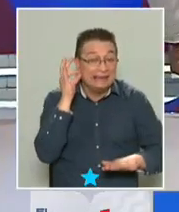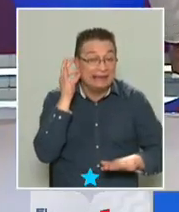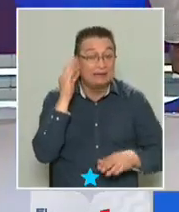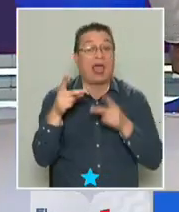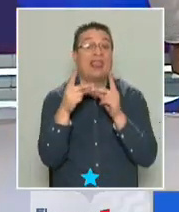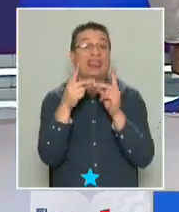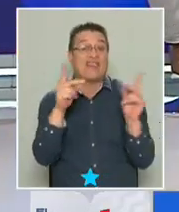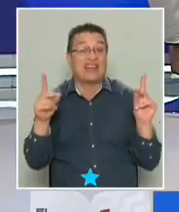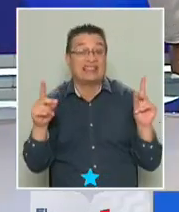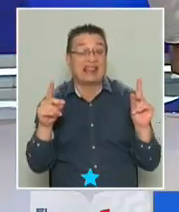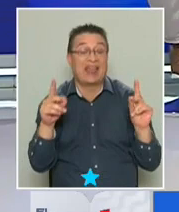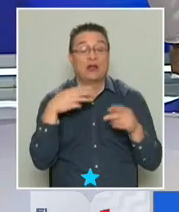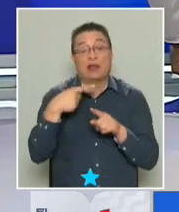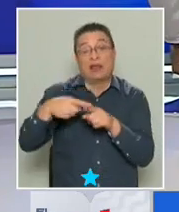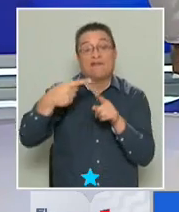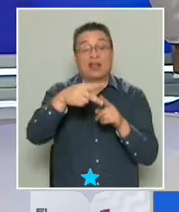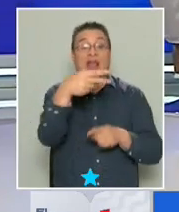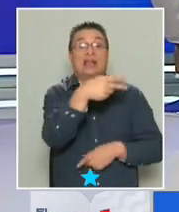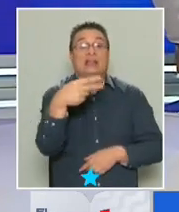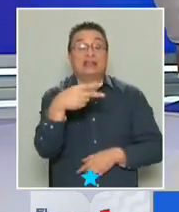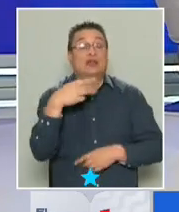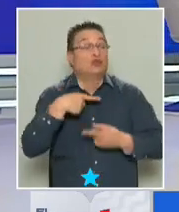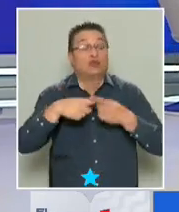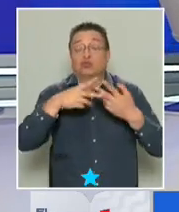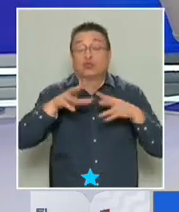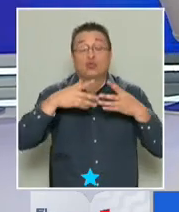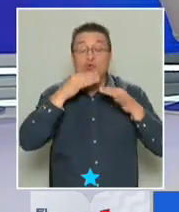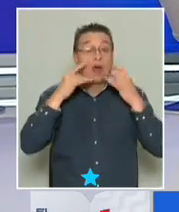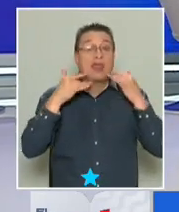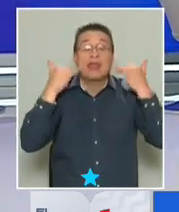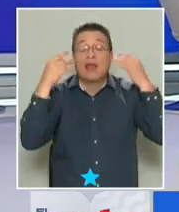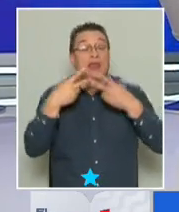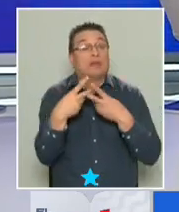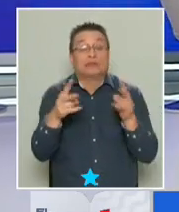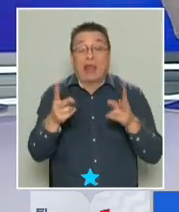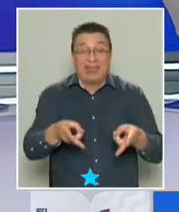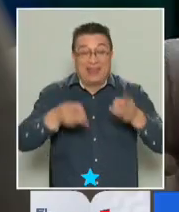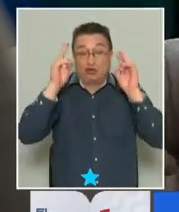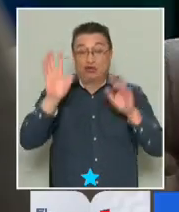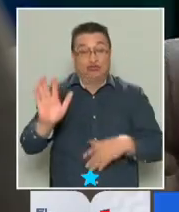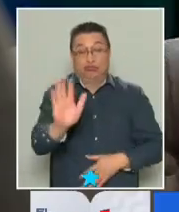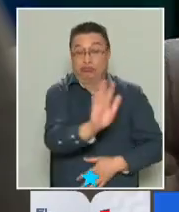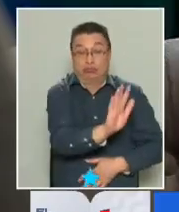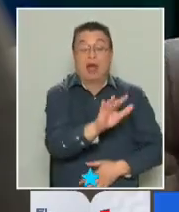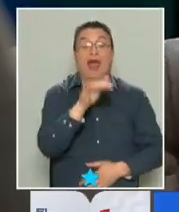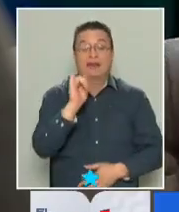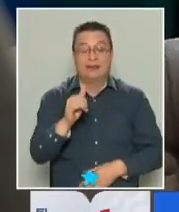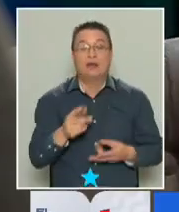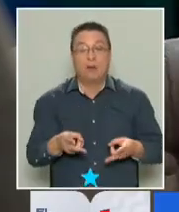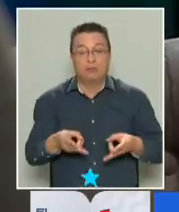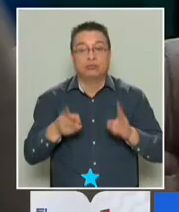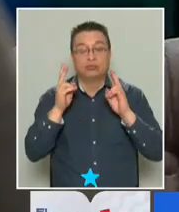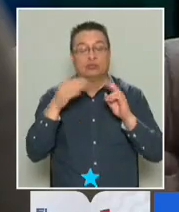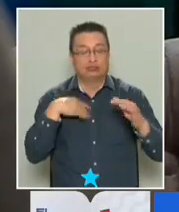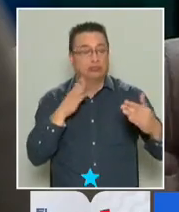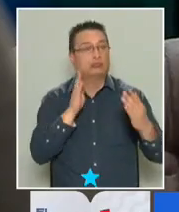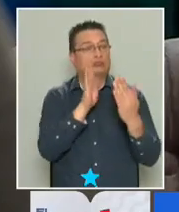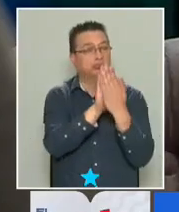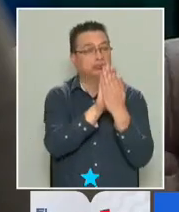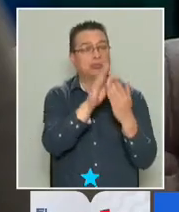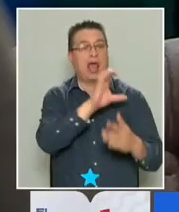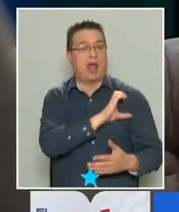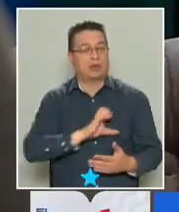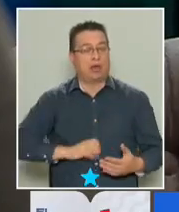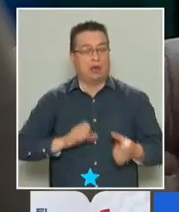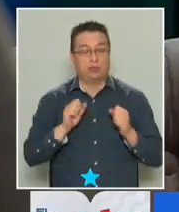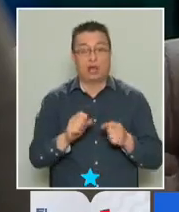diversidades las disidencias sexos genéricas para que puedan gozar de sus derechos y además tener una posibilidad ante los órganos del estado y también